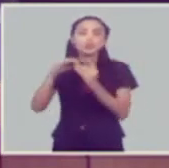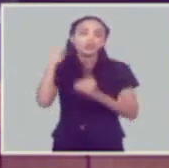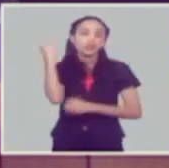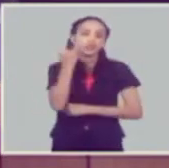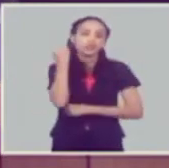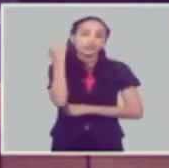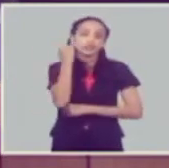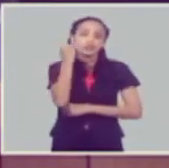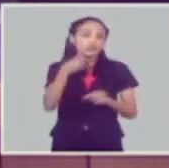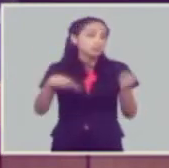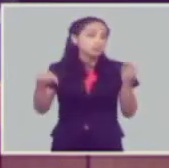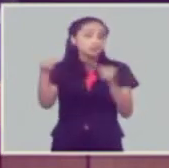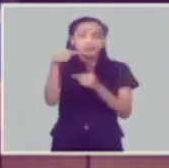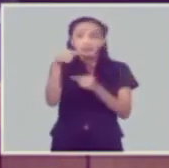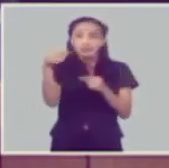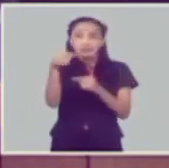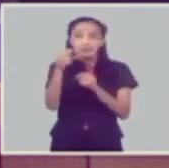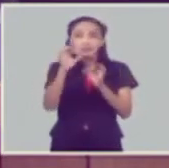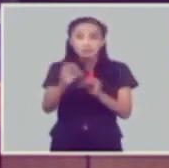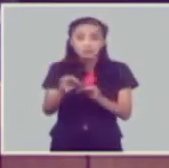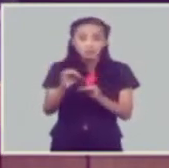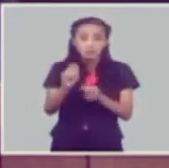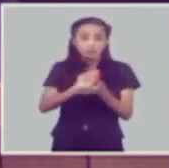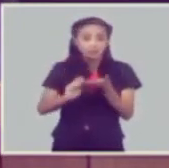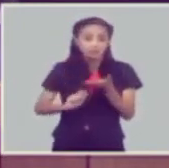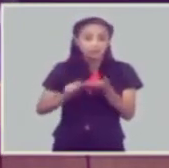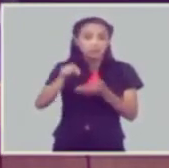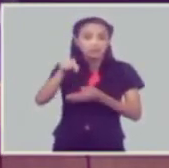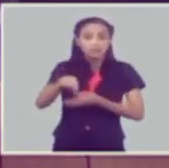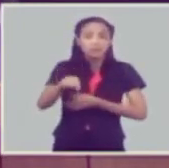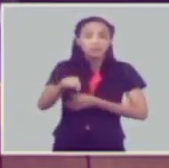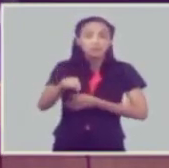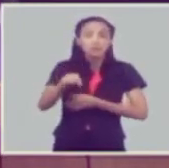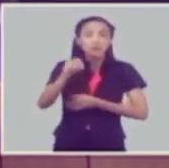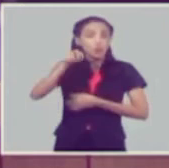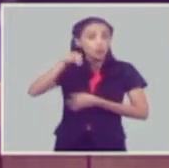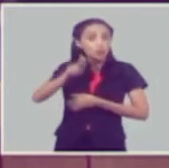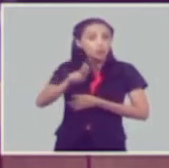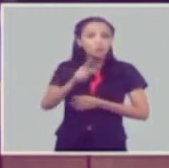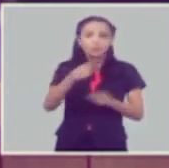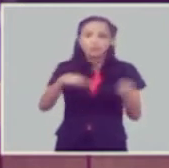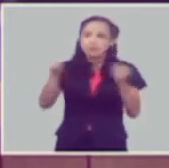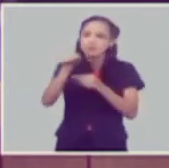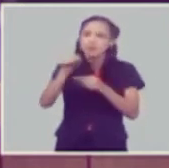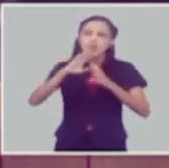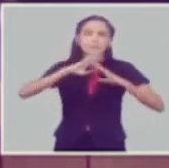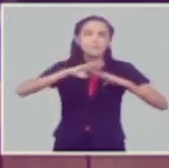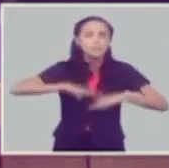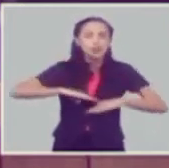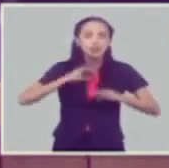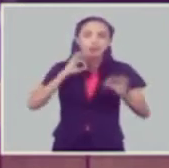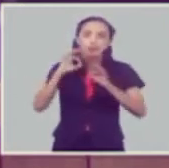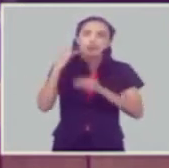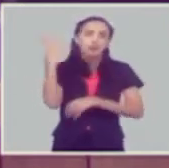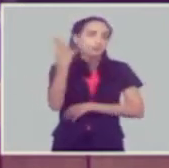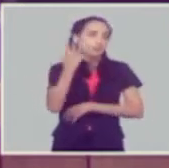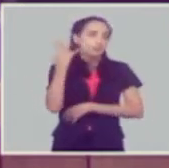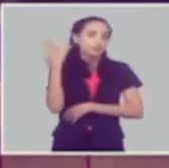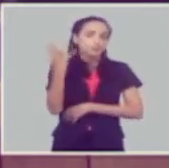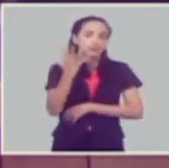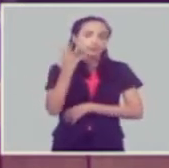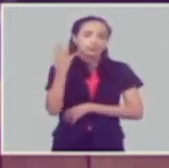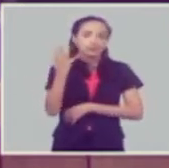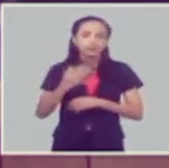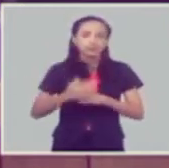la base de los principios de la Carta de las Naciones Unidas, luchando siempre a favor de la paz y de la protección del medio ambiente, promoviendo